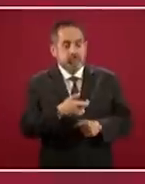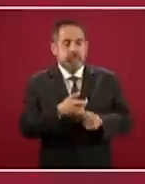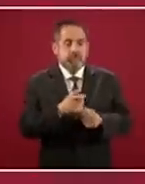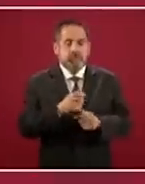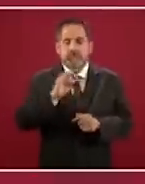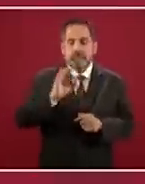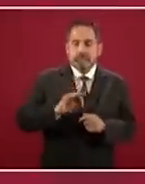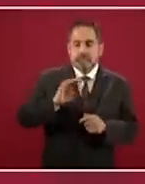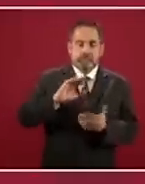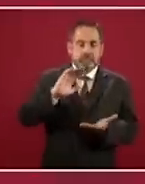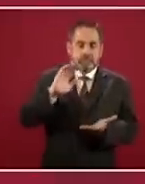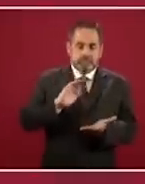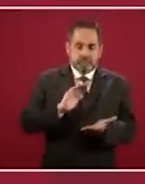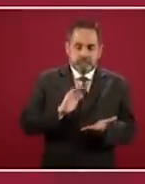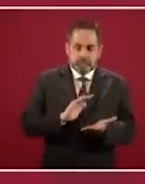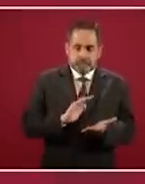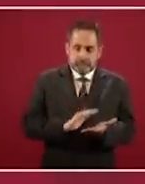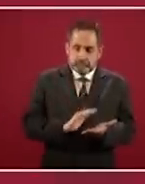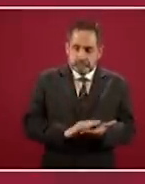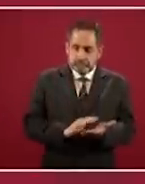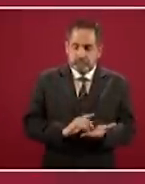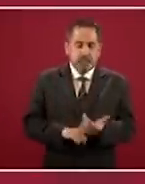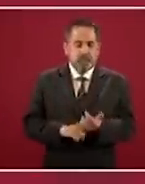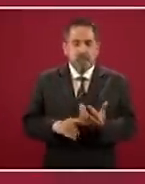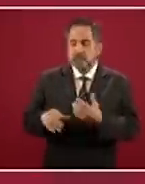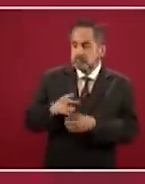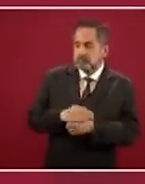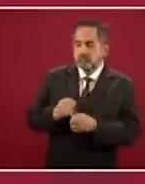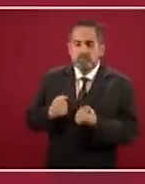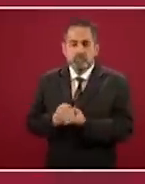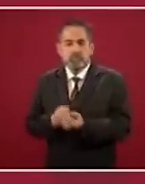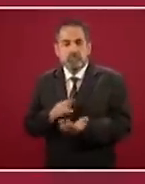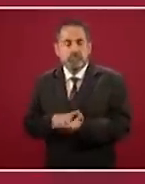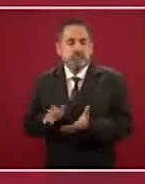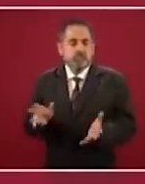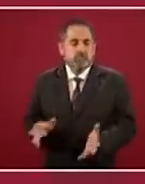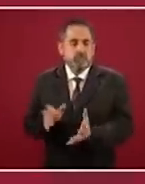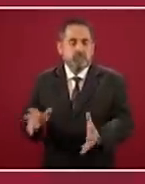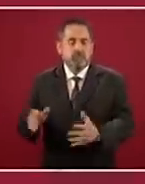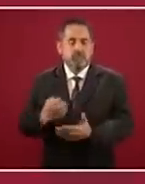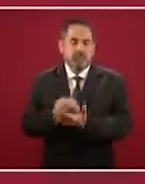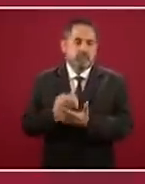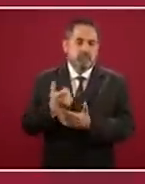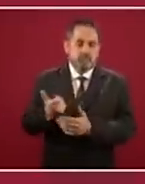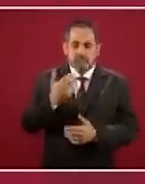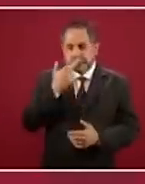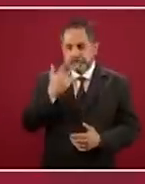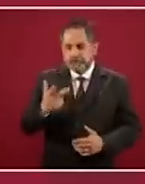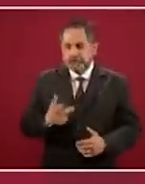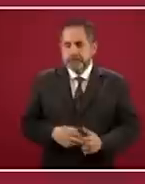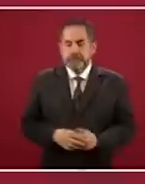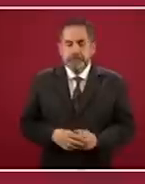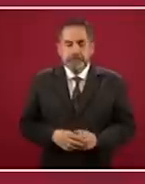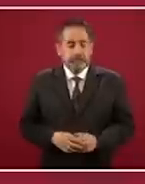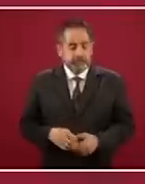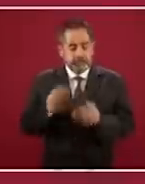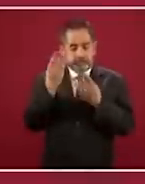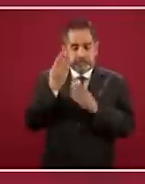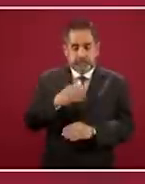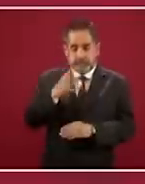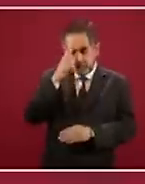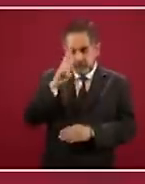los intereses y se impulsa más el crecimiento económico. El Banco de México